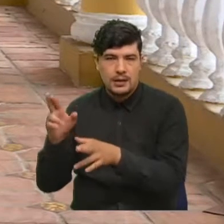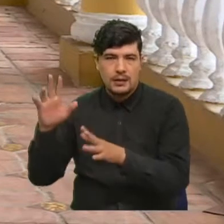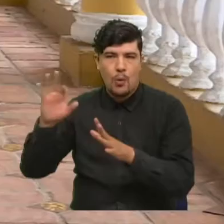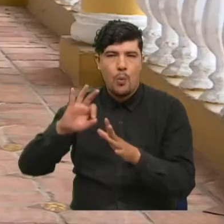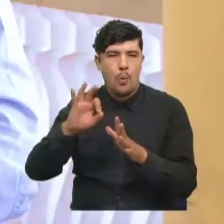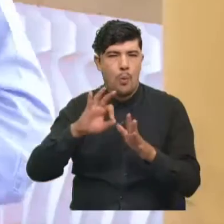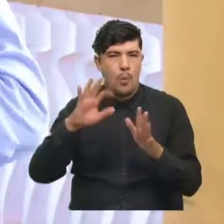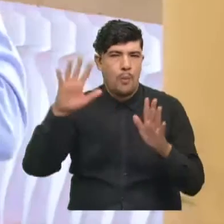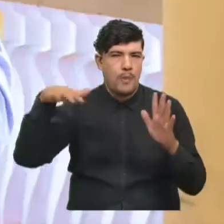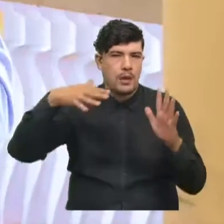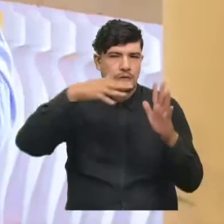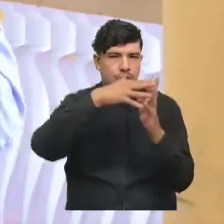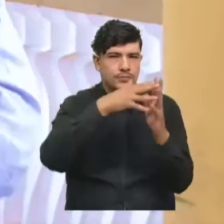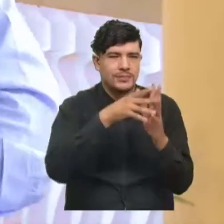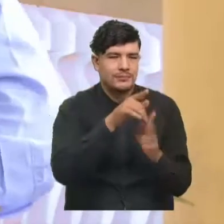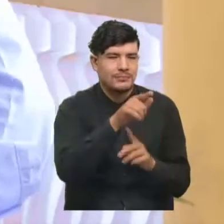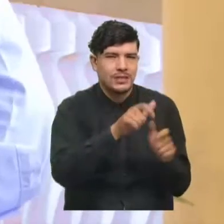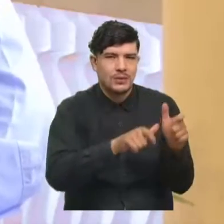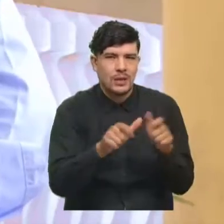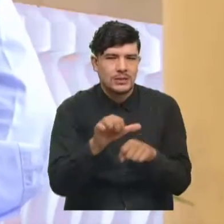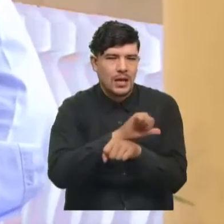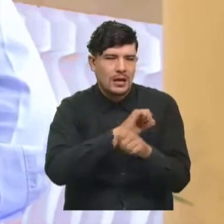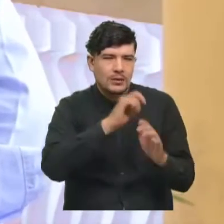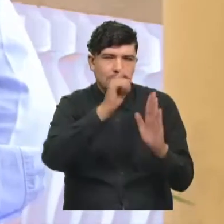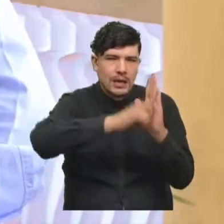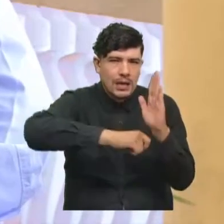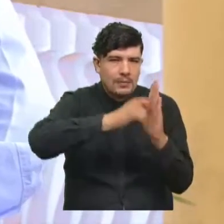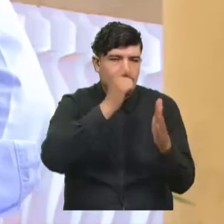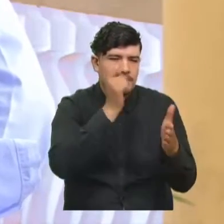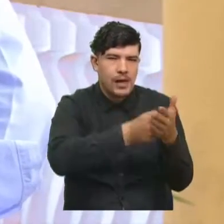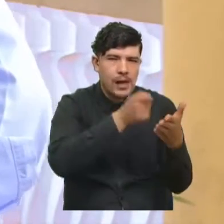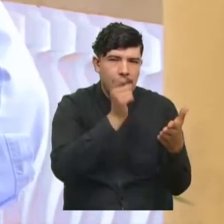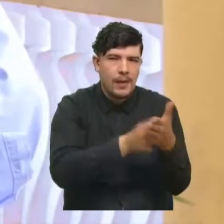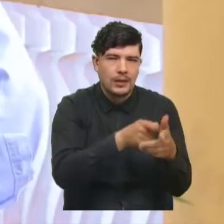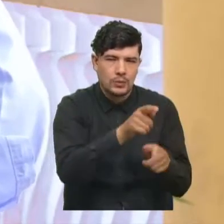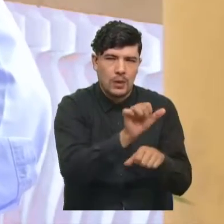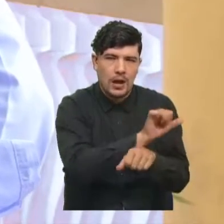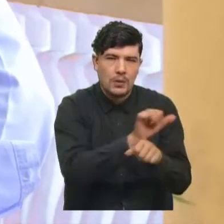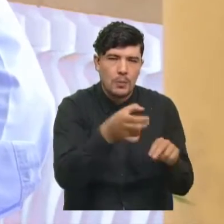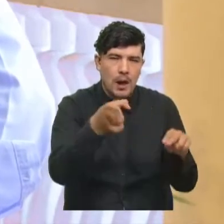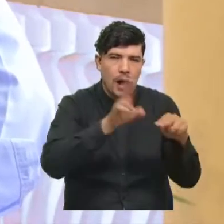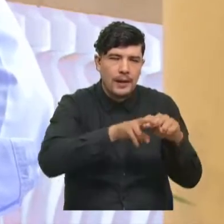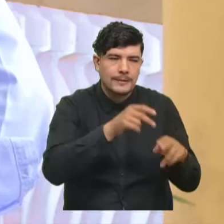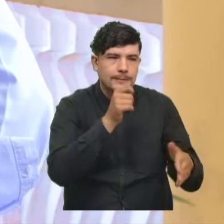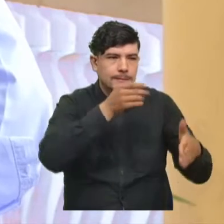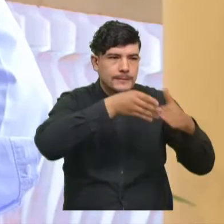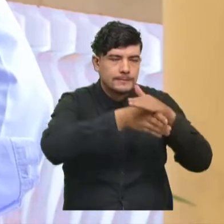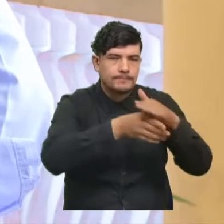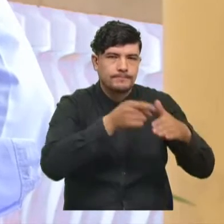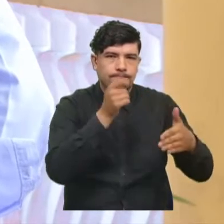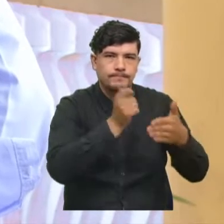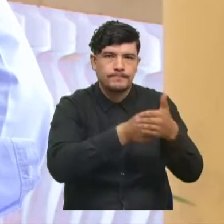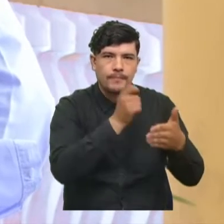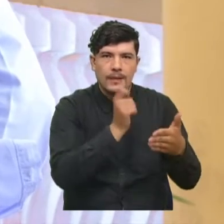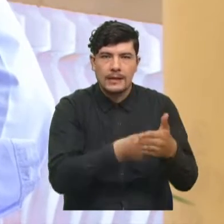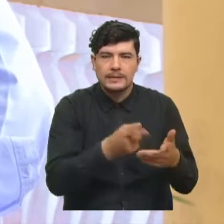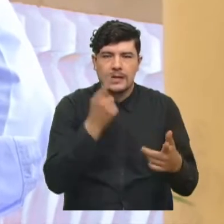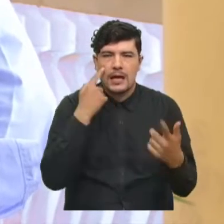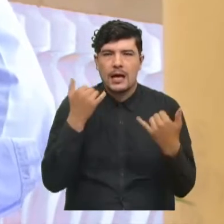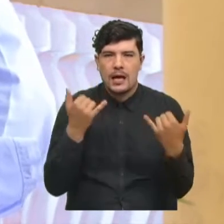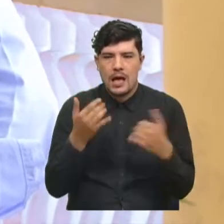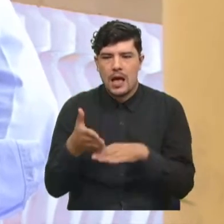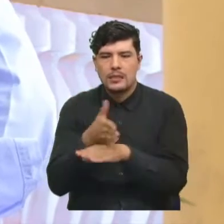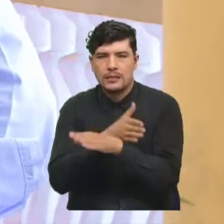cobro de los peajes hay que socializar las tarifas preferenciales a la población digamos de estas jurisdicciones que